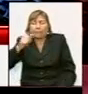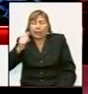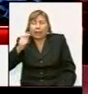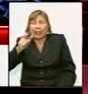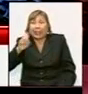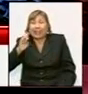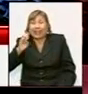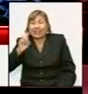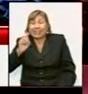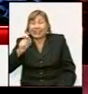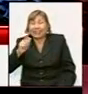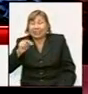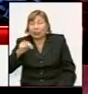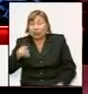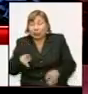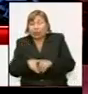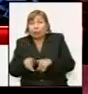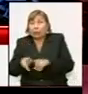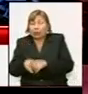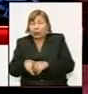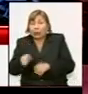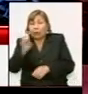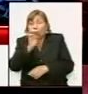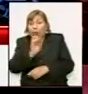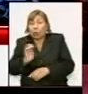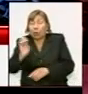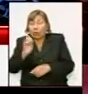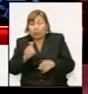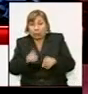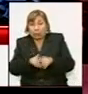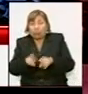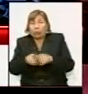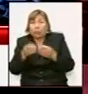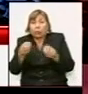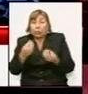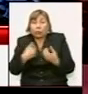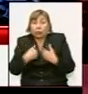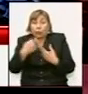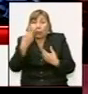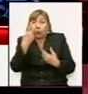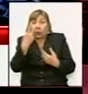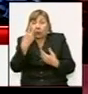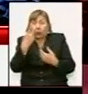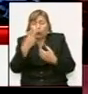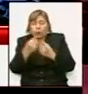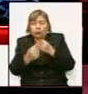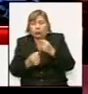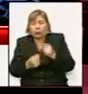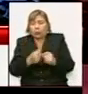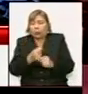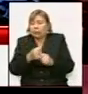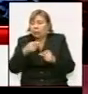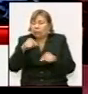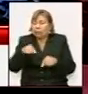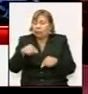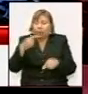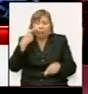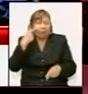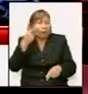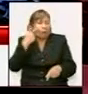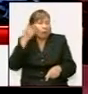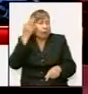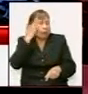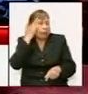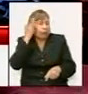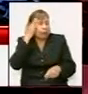tema de Europa también nos hemos manifestado acá. Yo tengo 2 periodos y medio en esta comisión, y por supuesto que nos hemos solidarizado